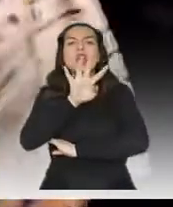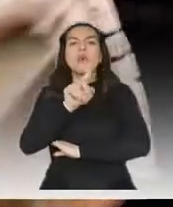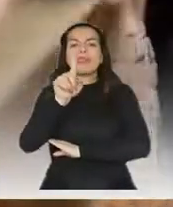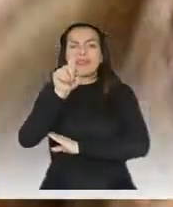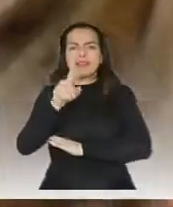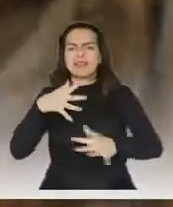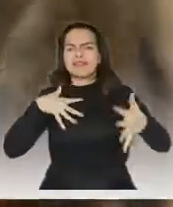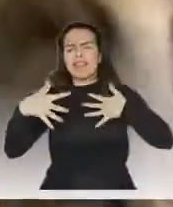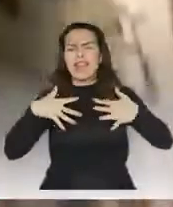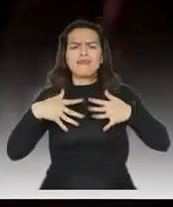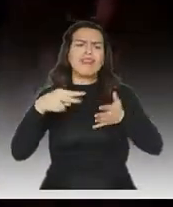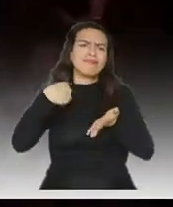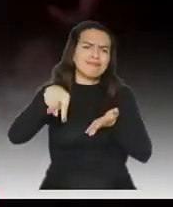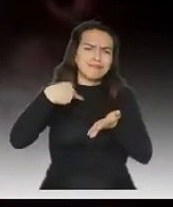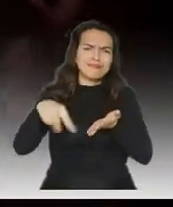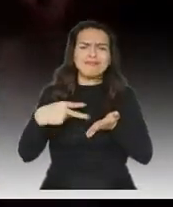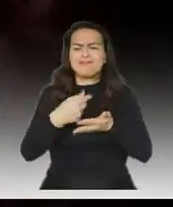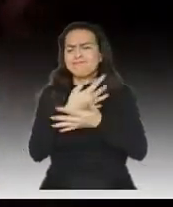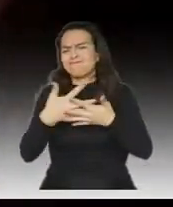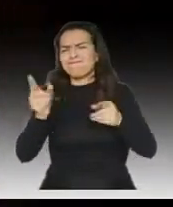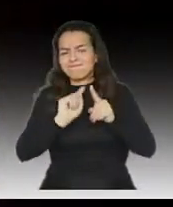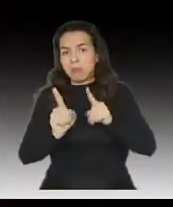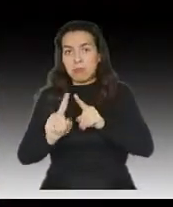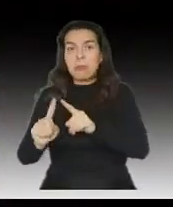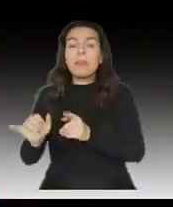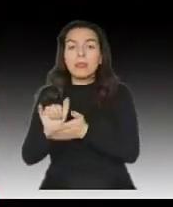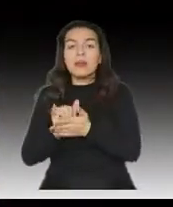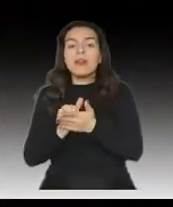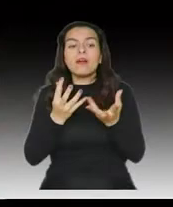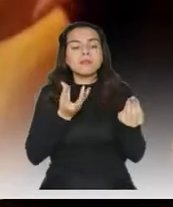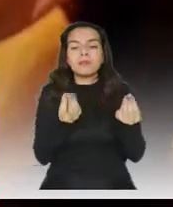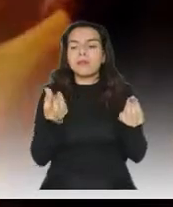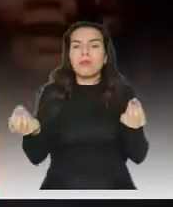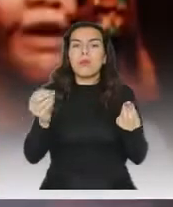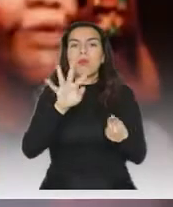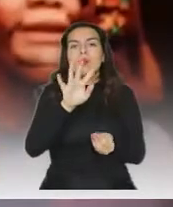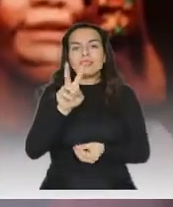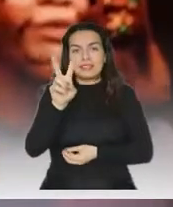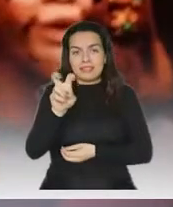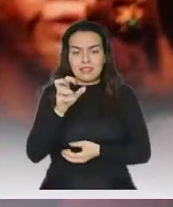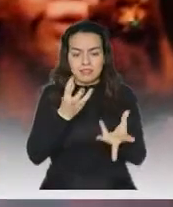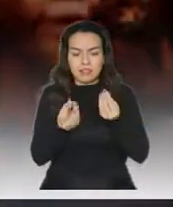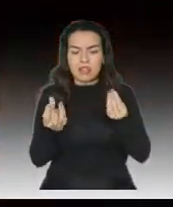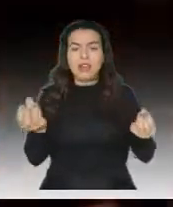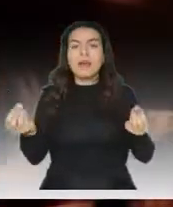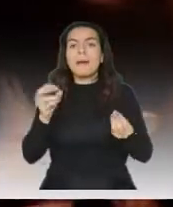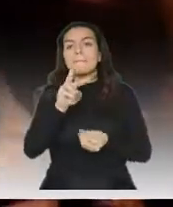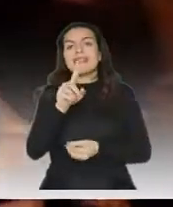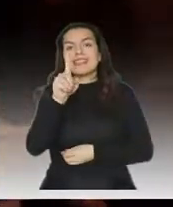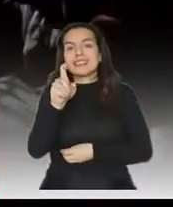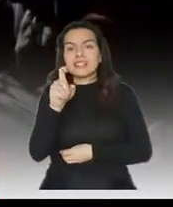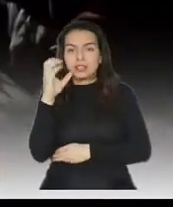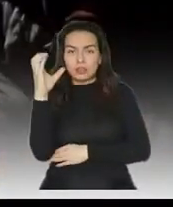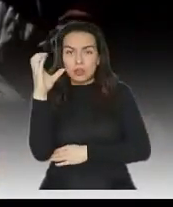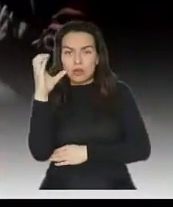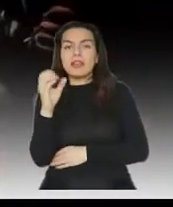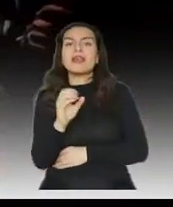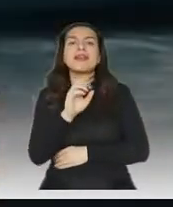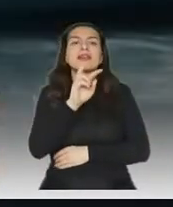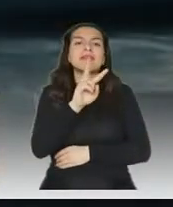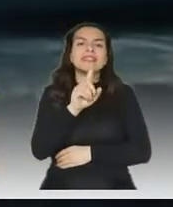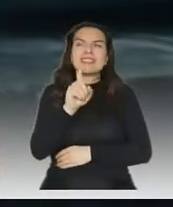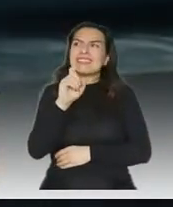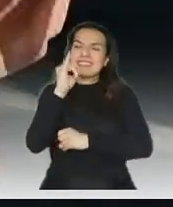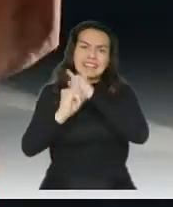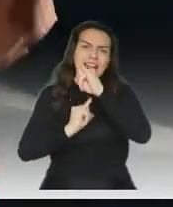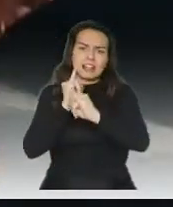y performance a cargo de 47 grupos de Bogotá, 26 grupos nacionales y 19 invitados internacionales de países